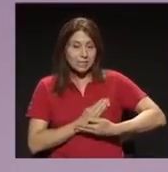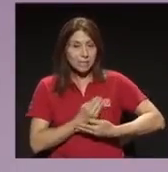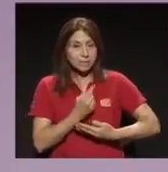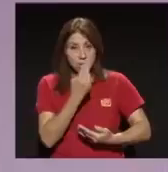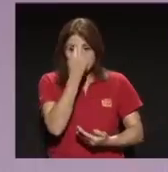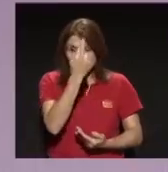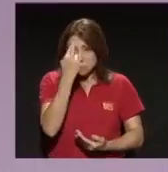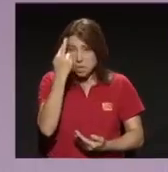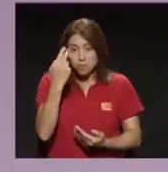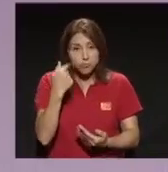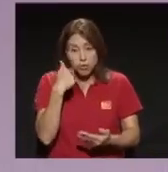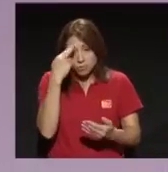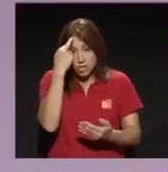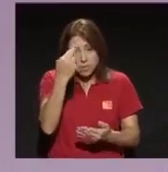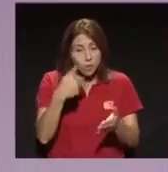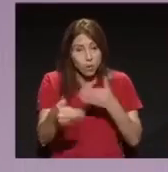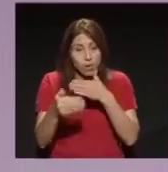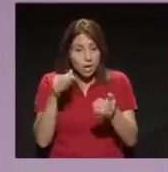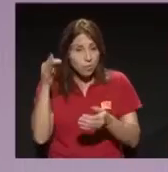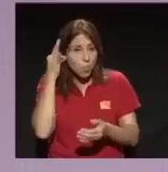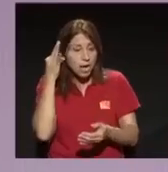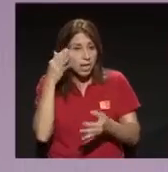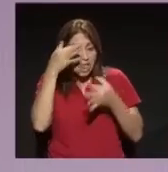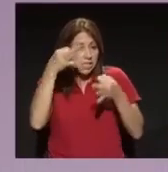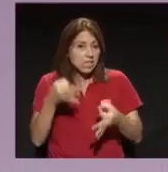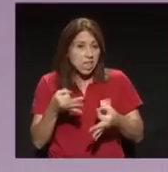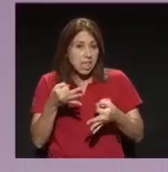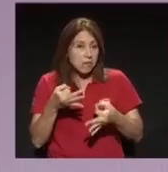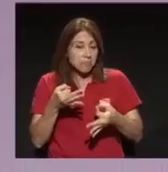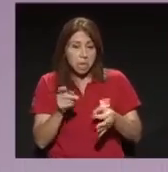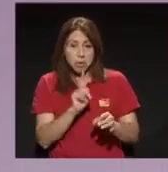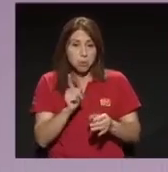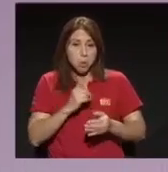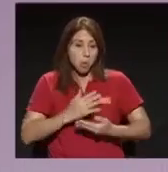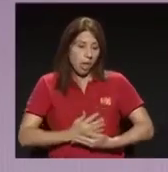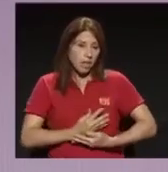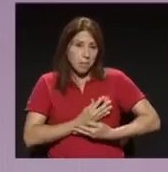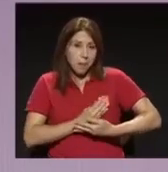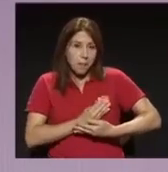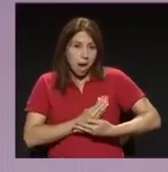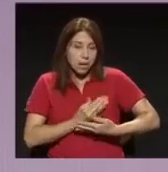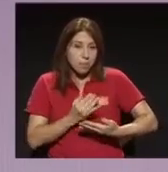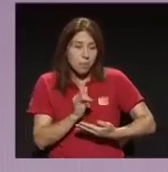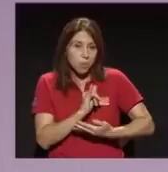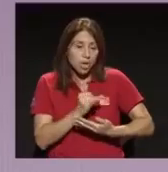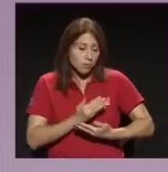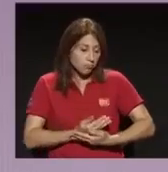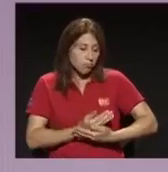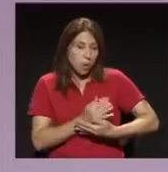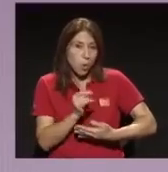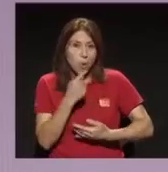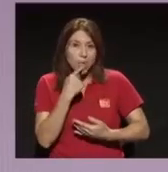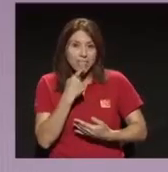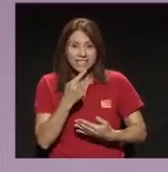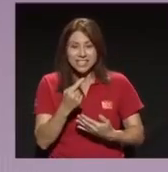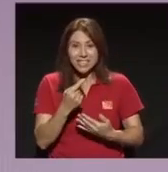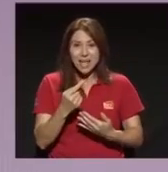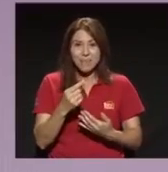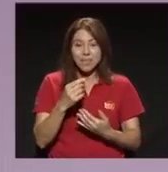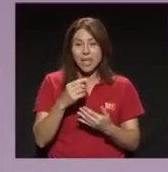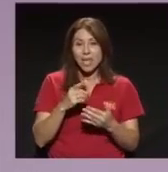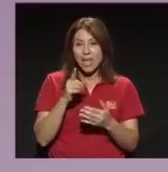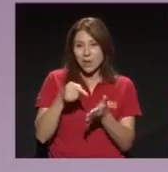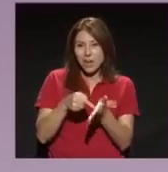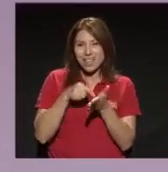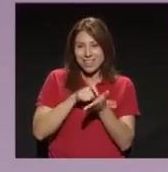menos respeto a cualquier mujer que decida no nomás no a reclamar porque bien lo decían este décimo ni saavedra alguna